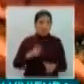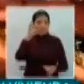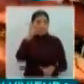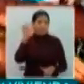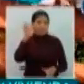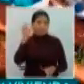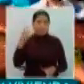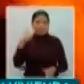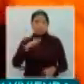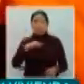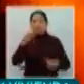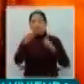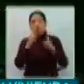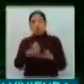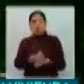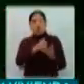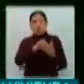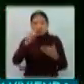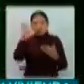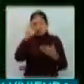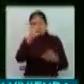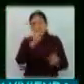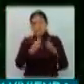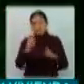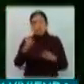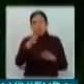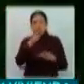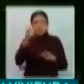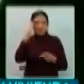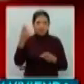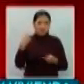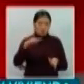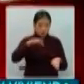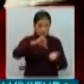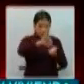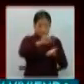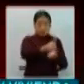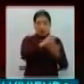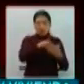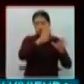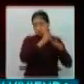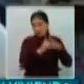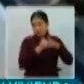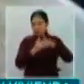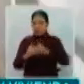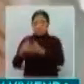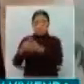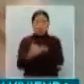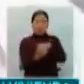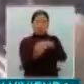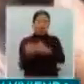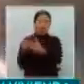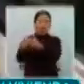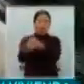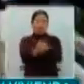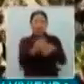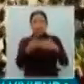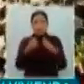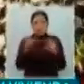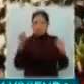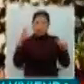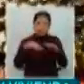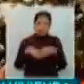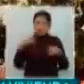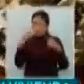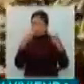a las personas que nos podían guiar. Hemos contratado guías para que nos puedan posibilitar el ingreso a